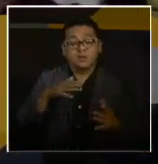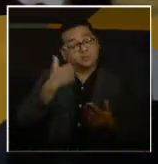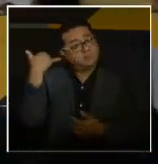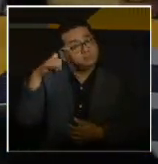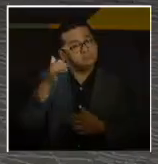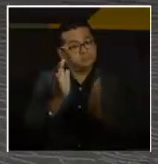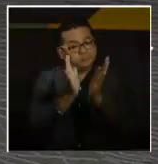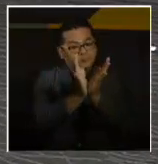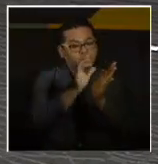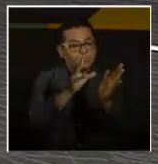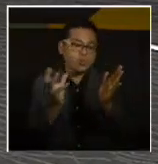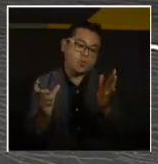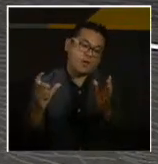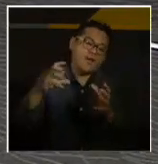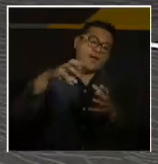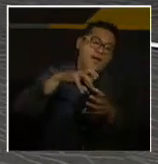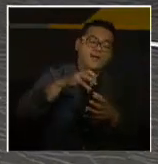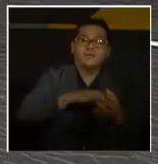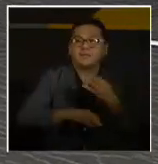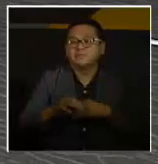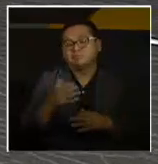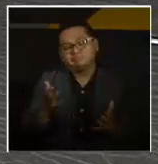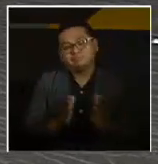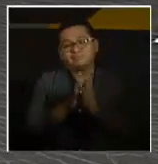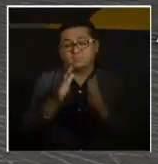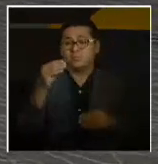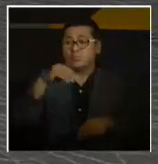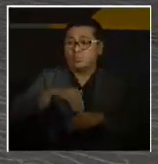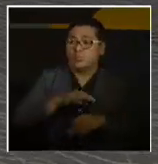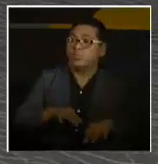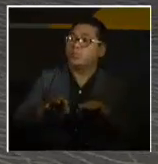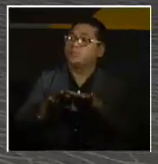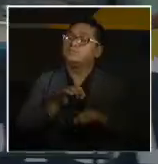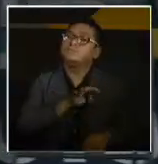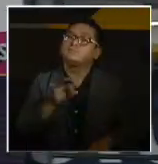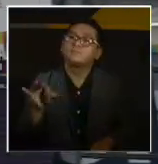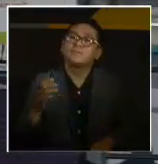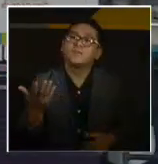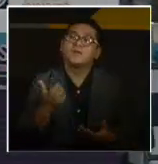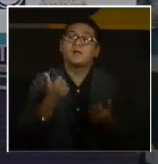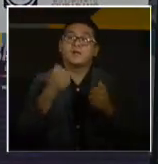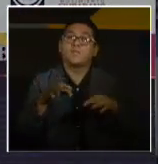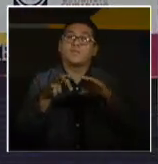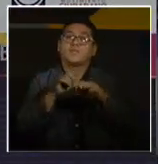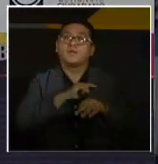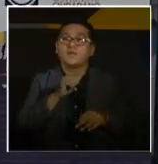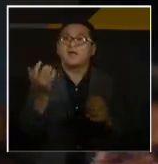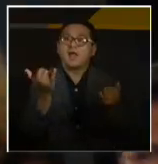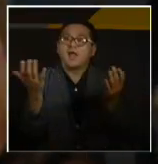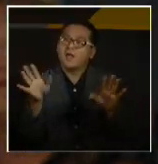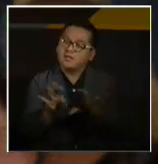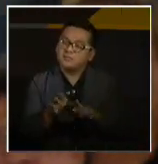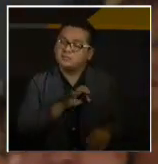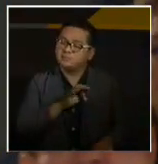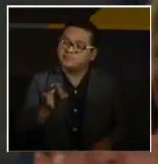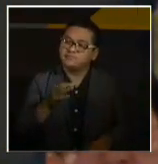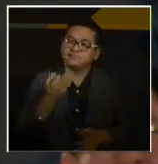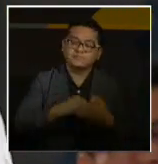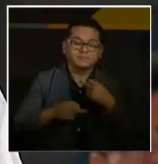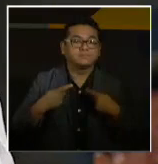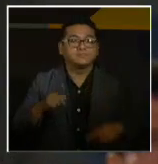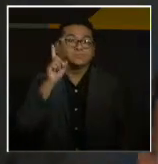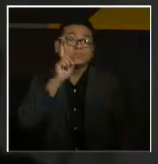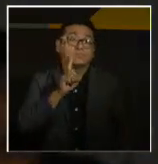Estado, sumarnos para poder tomar esos puestos importantes y sobre todo también involucrar a